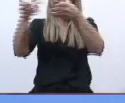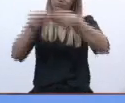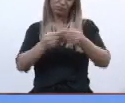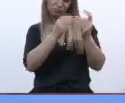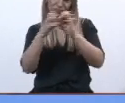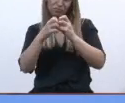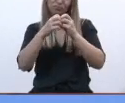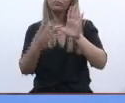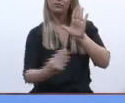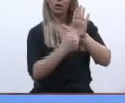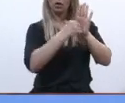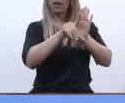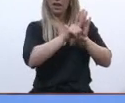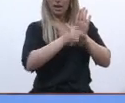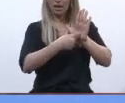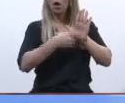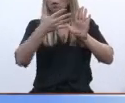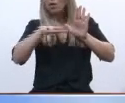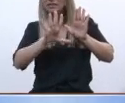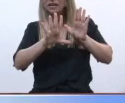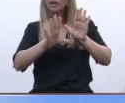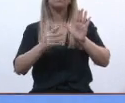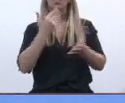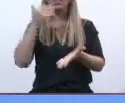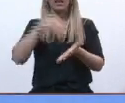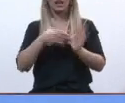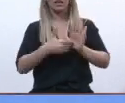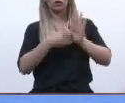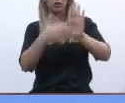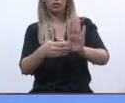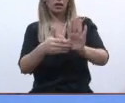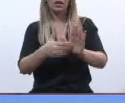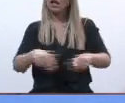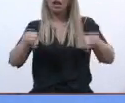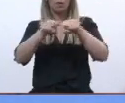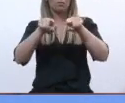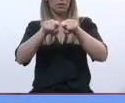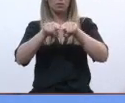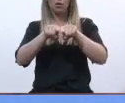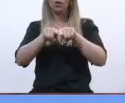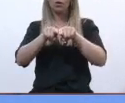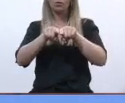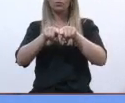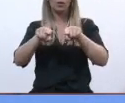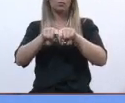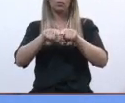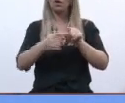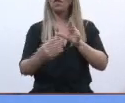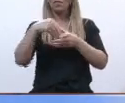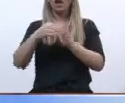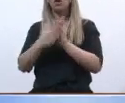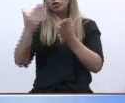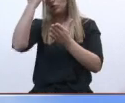puede establecer una reserva o una declaración que tiene la misma jerarquía constitucional cuando el